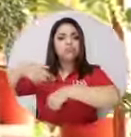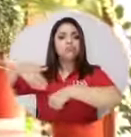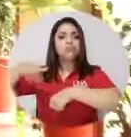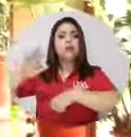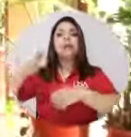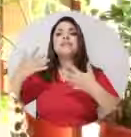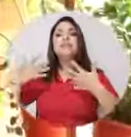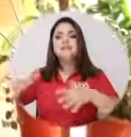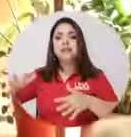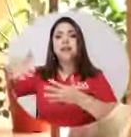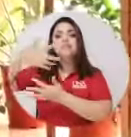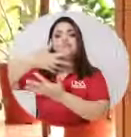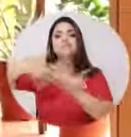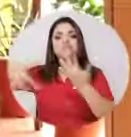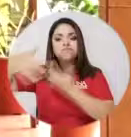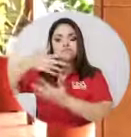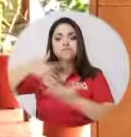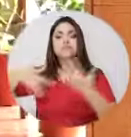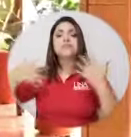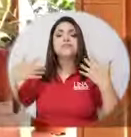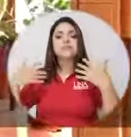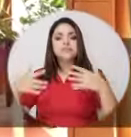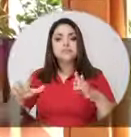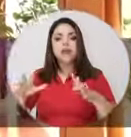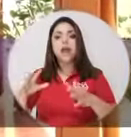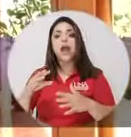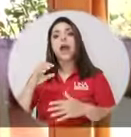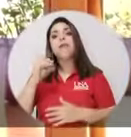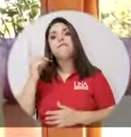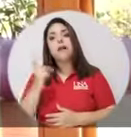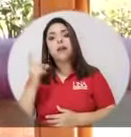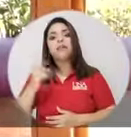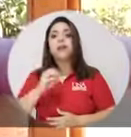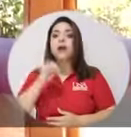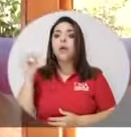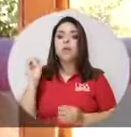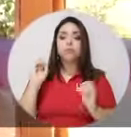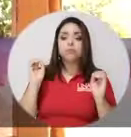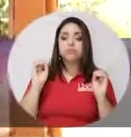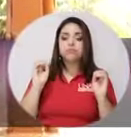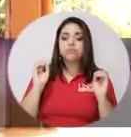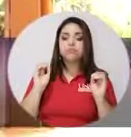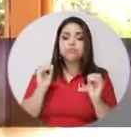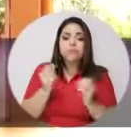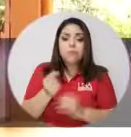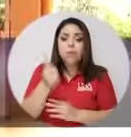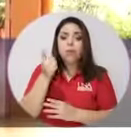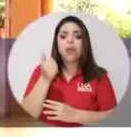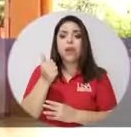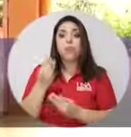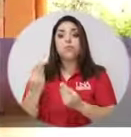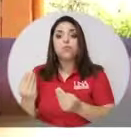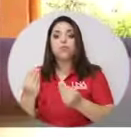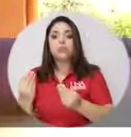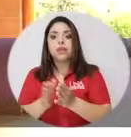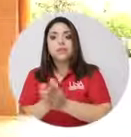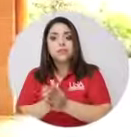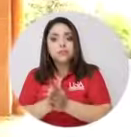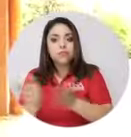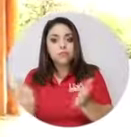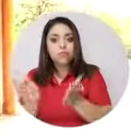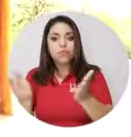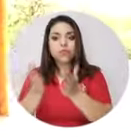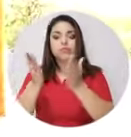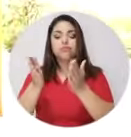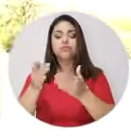familia. Ese niño ya llega con todo un proceso de socialización y de falta o mucha estimulación.